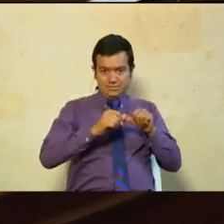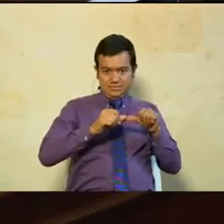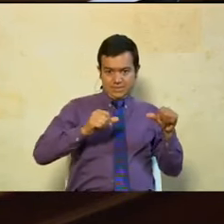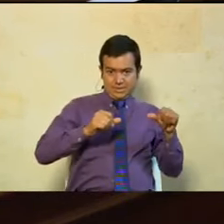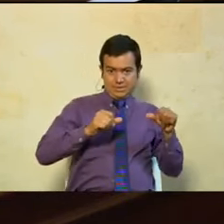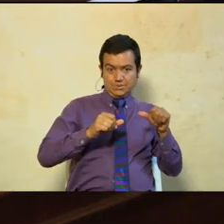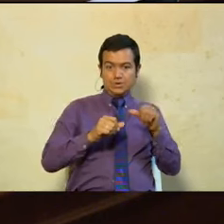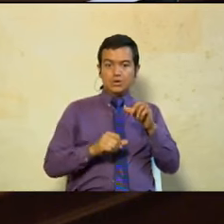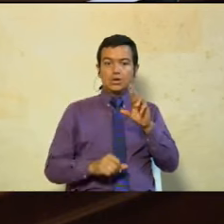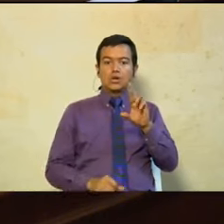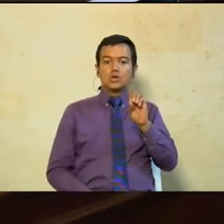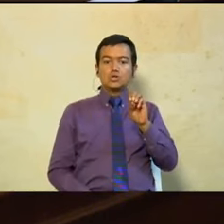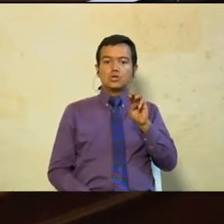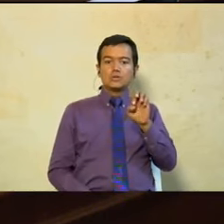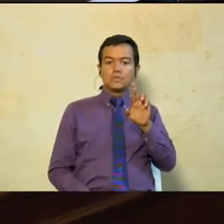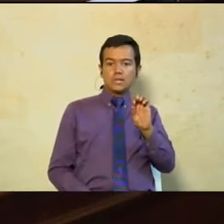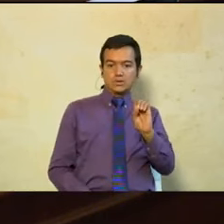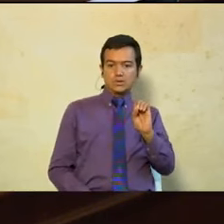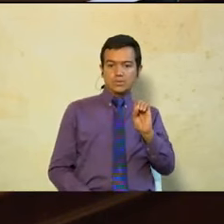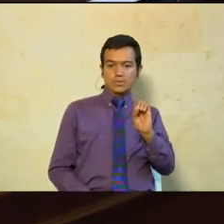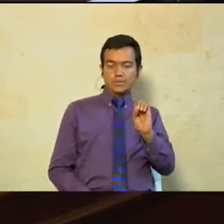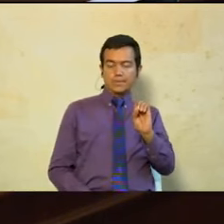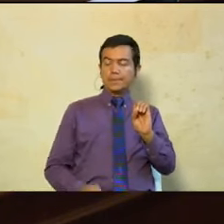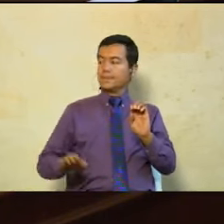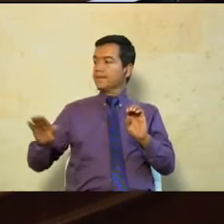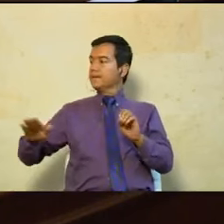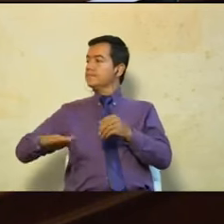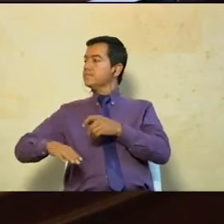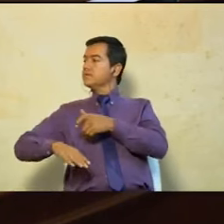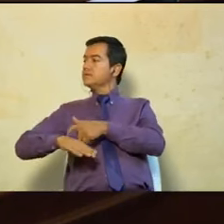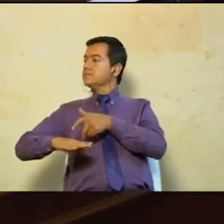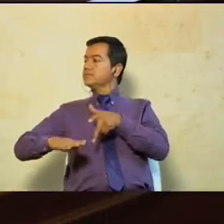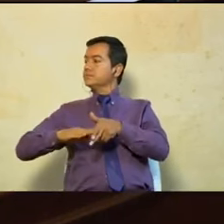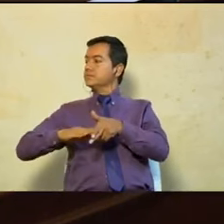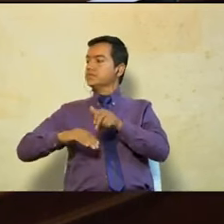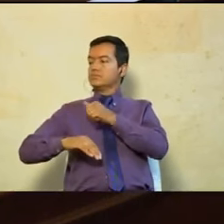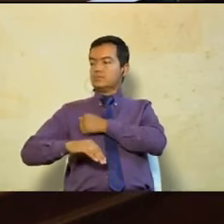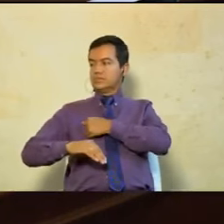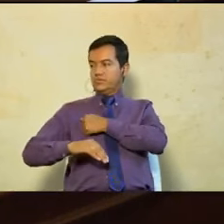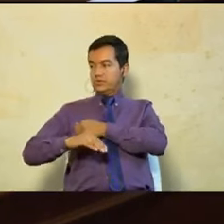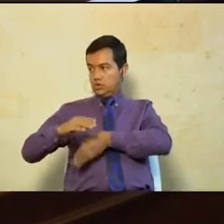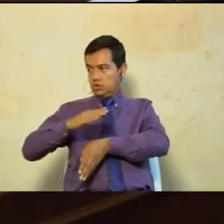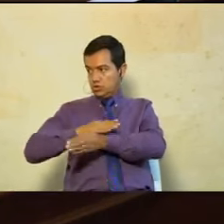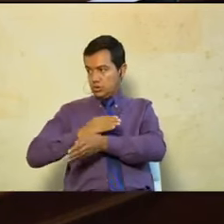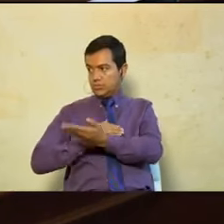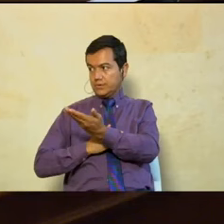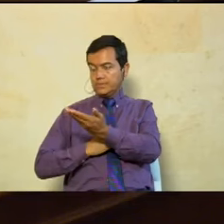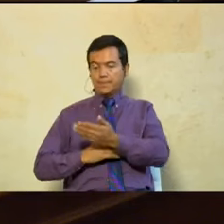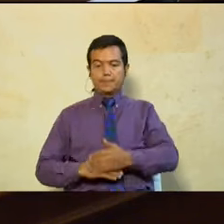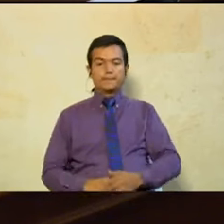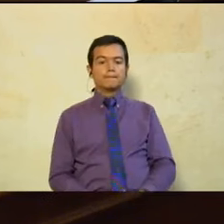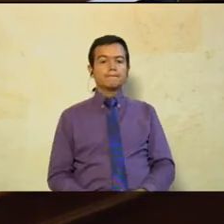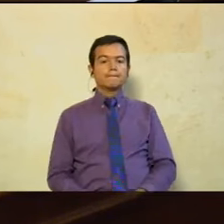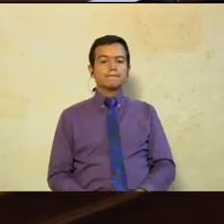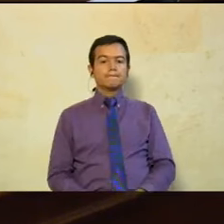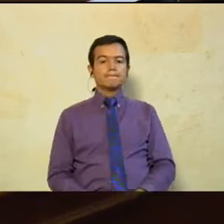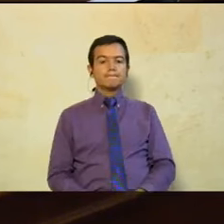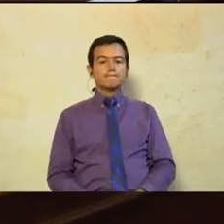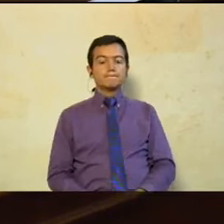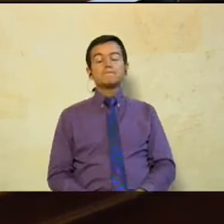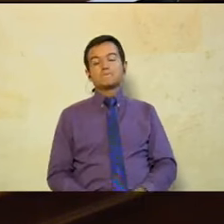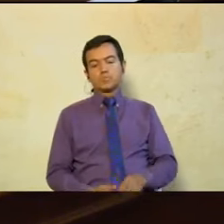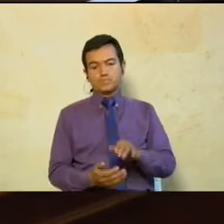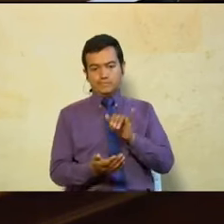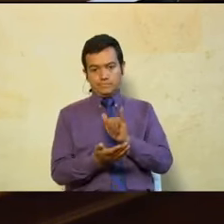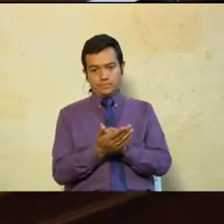el nombre sonido para que termine doctor telésforo es